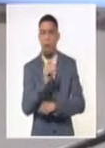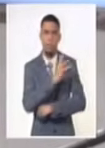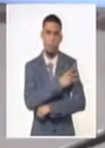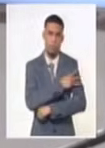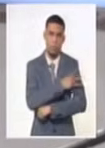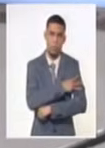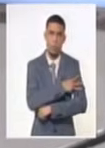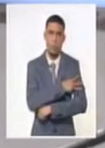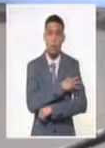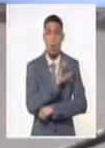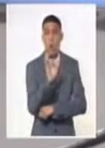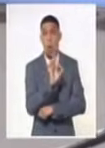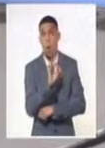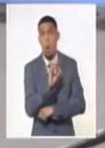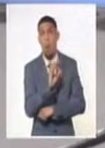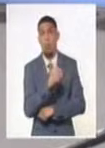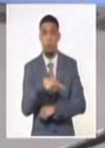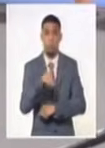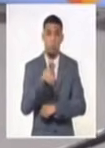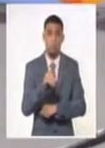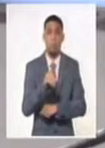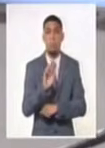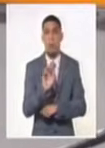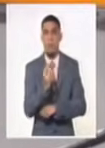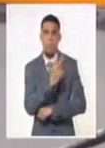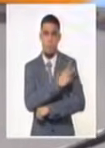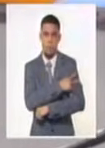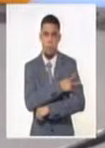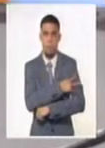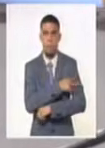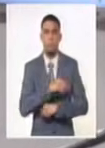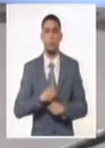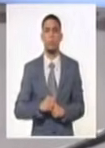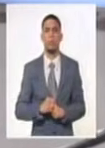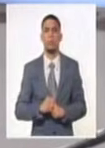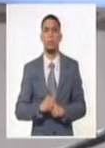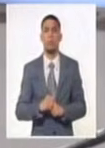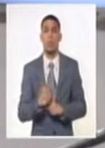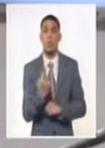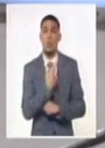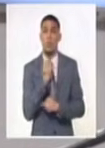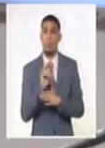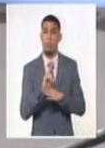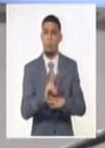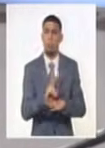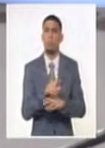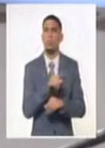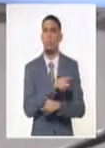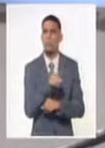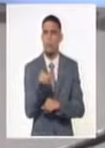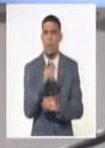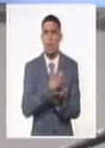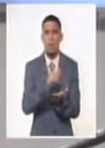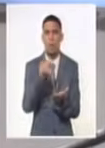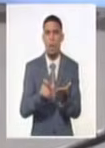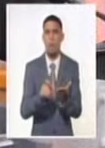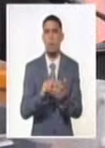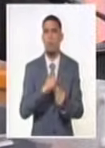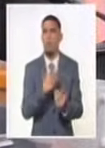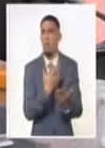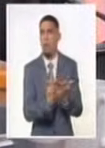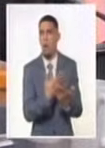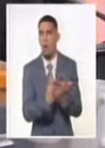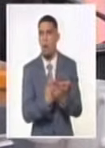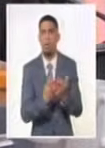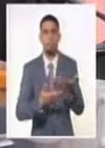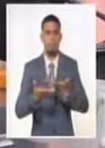tienen determinadas motivaciones y cuando uno intercambia nos han hecho propuestas, nos han hecho alguna que otra crítica Piensan como estudiantes y